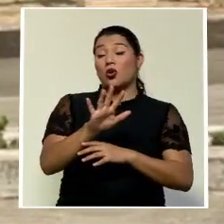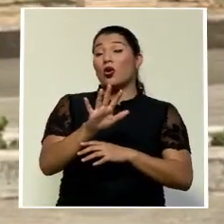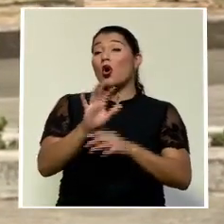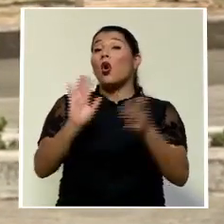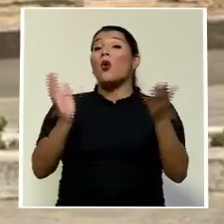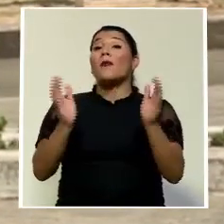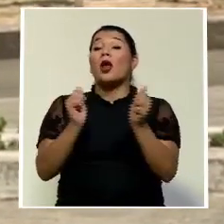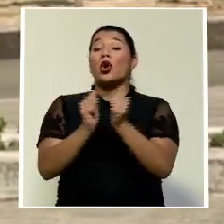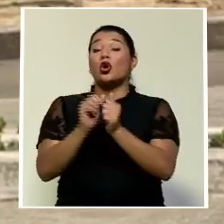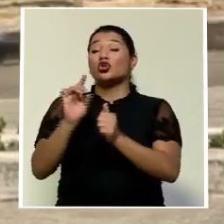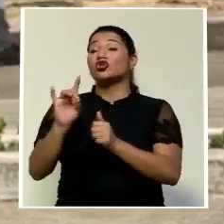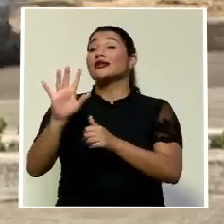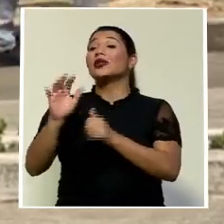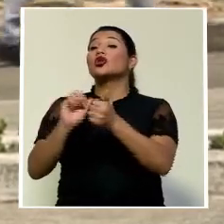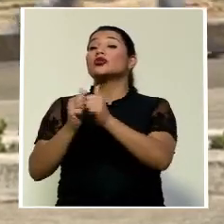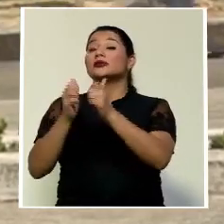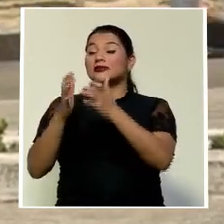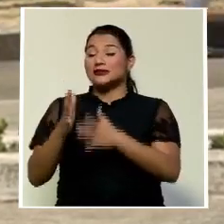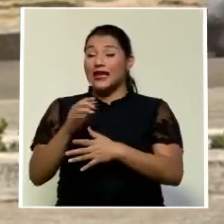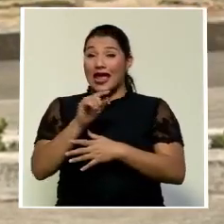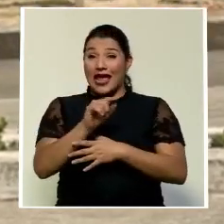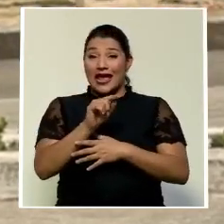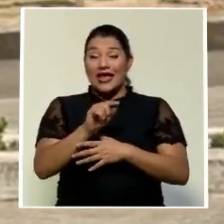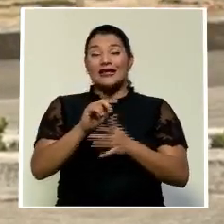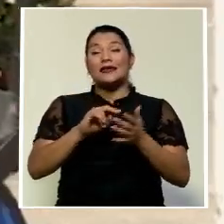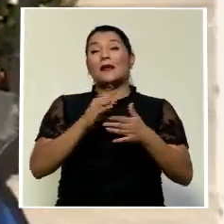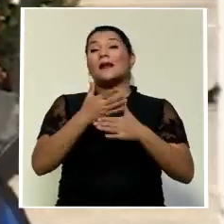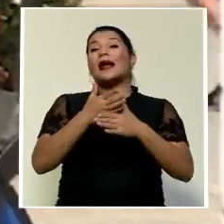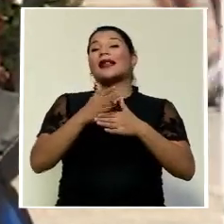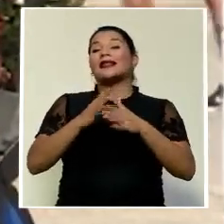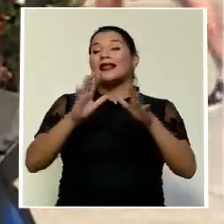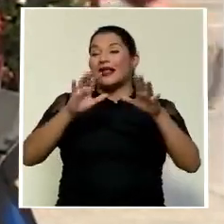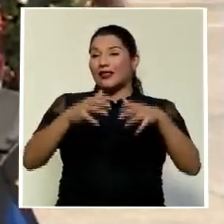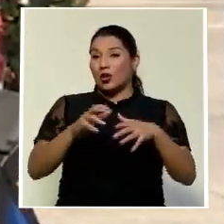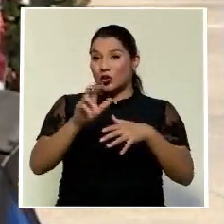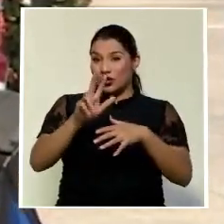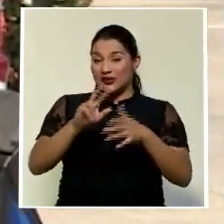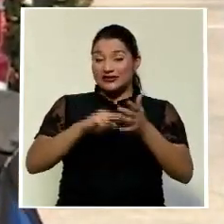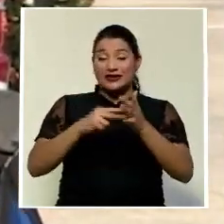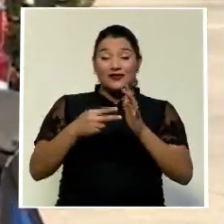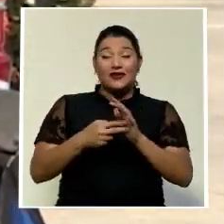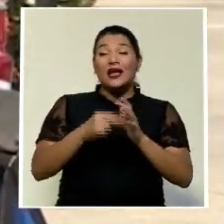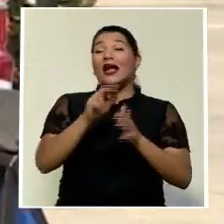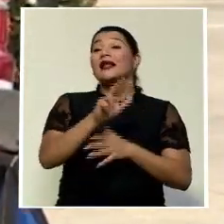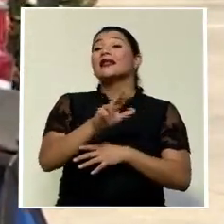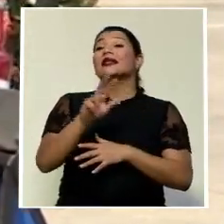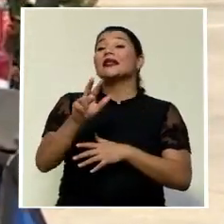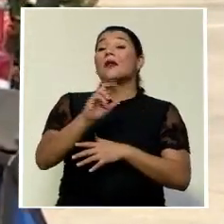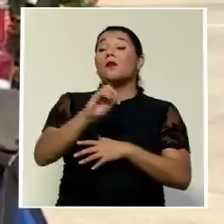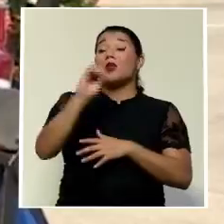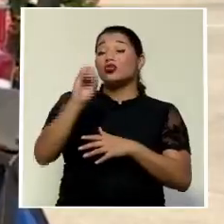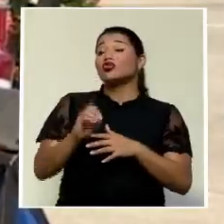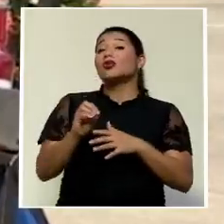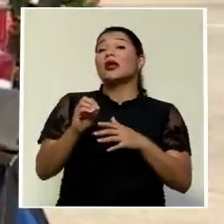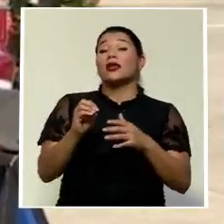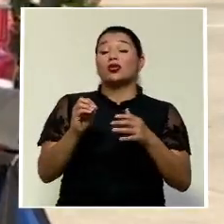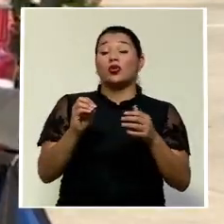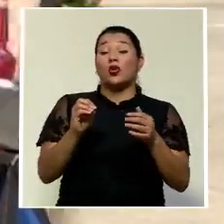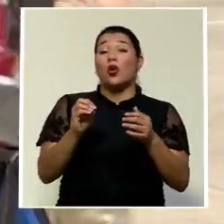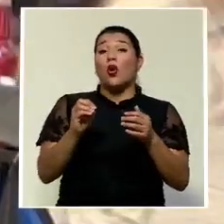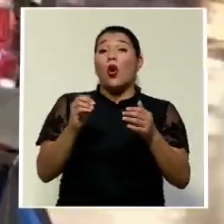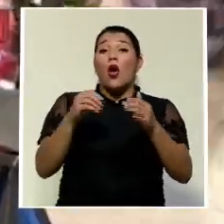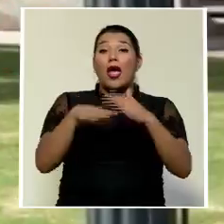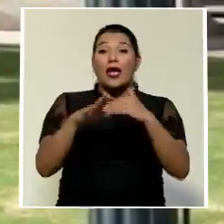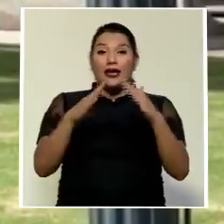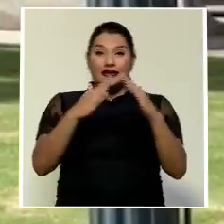en el percentil 3, es decir, en el 33% de los cantones con valores más altos en factores de